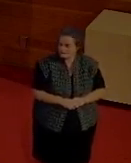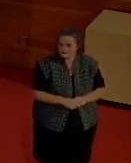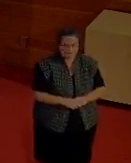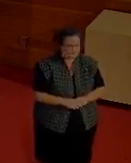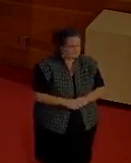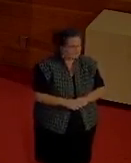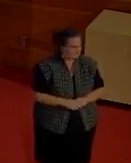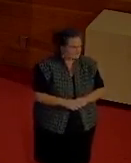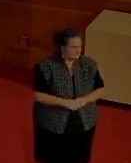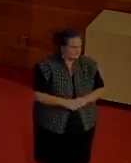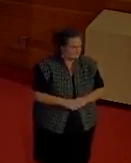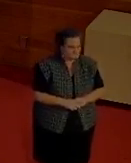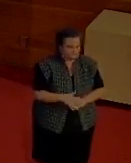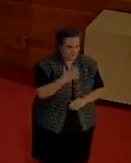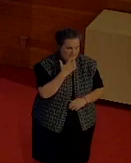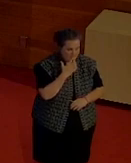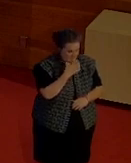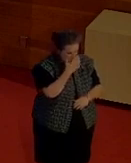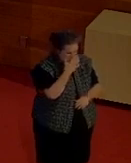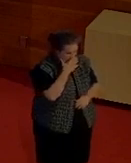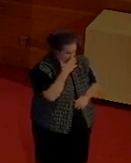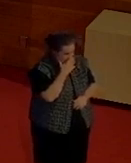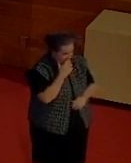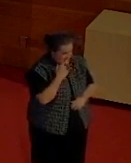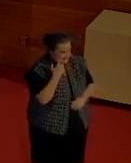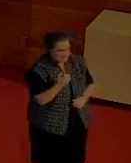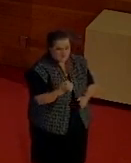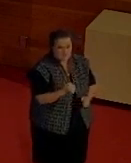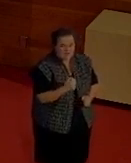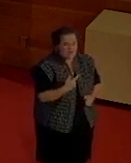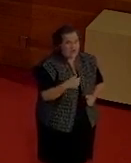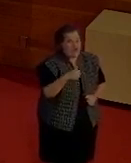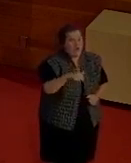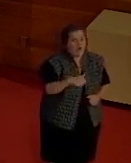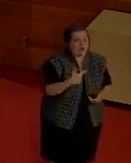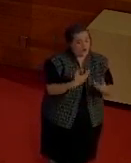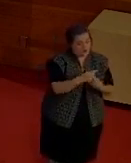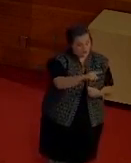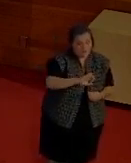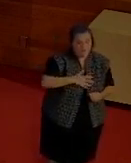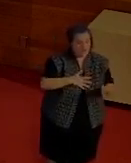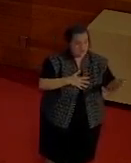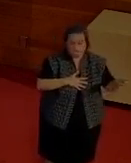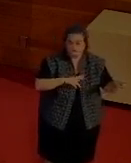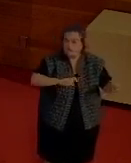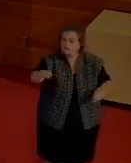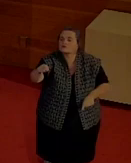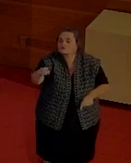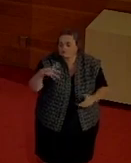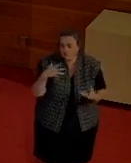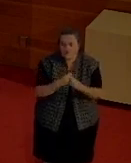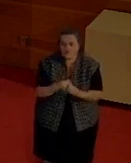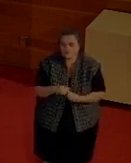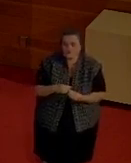eh Son ejemplos que creo que refuerzan lo que he dicho hoy contigo y mañana con el otro en función de los intereses que tengan en cada momento con una